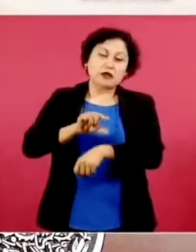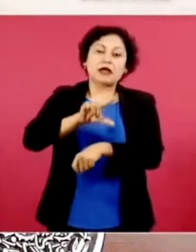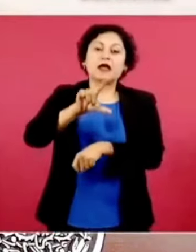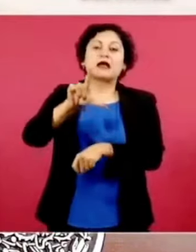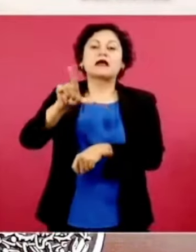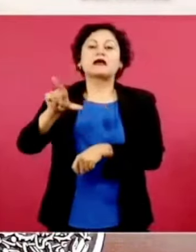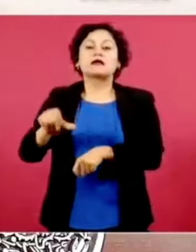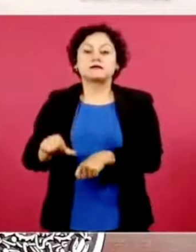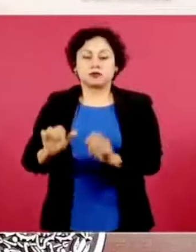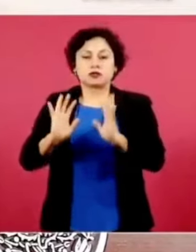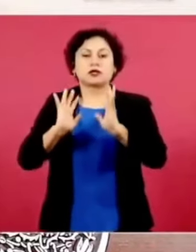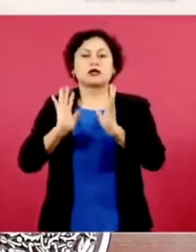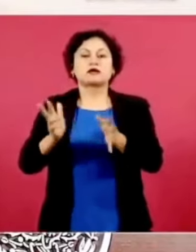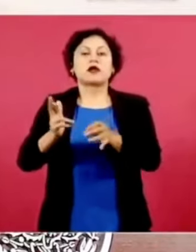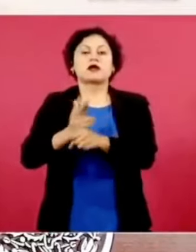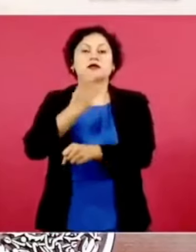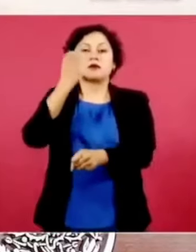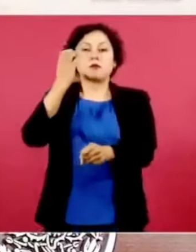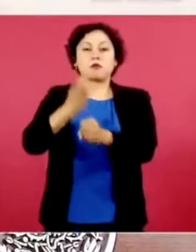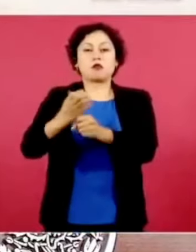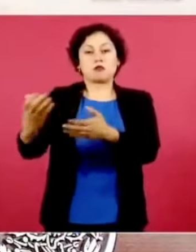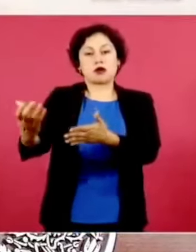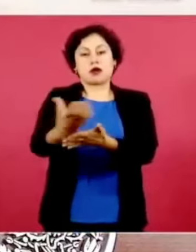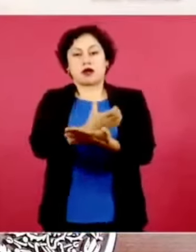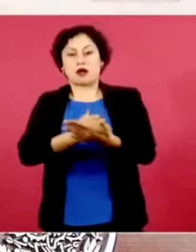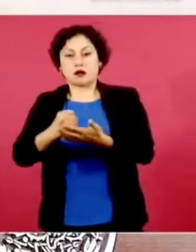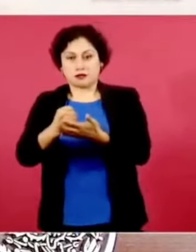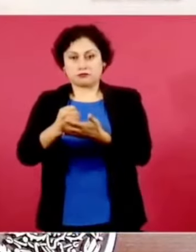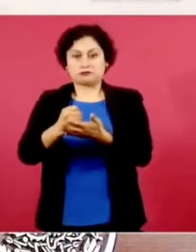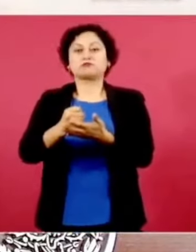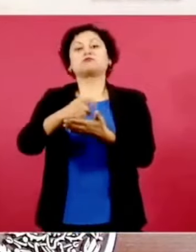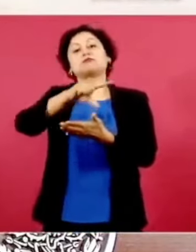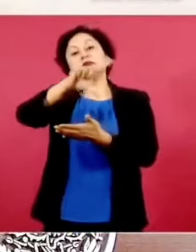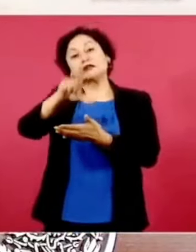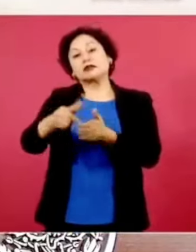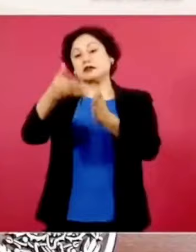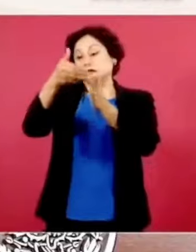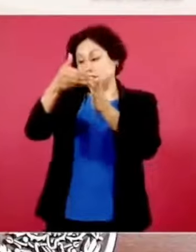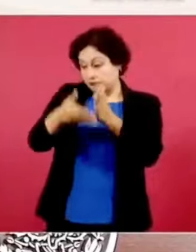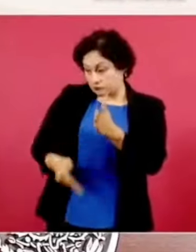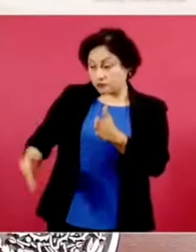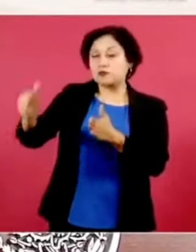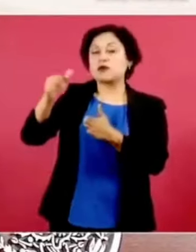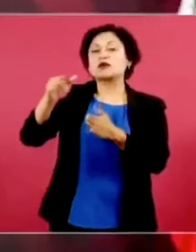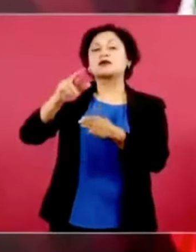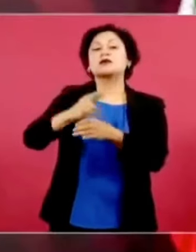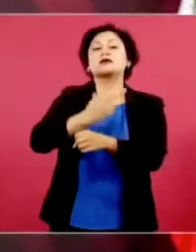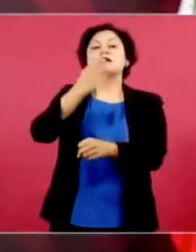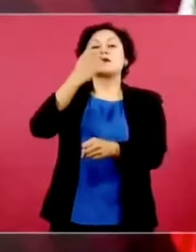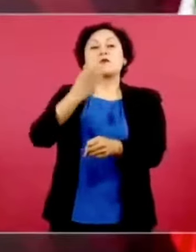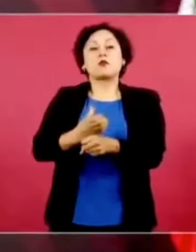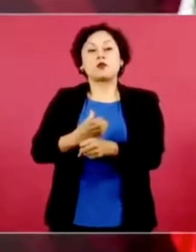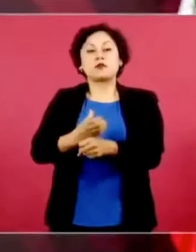y el periodo de la República restaurada. Eso pueden ser dos capítulos.